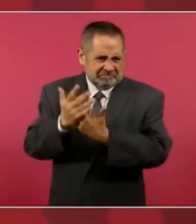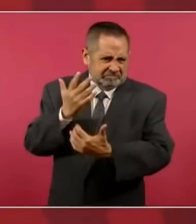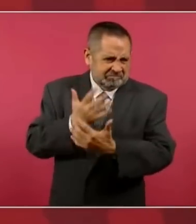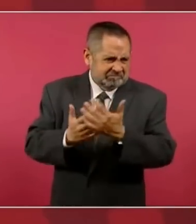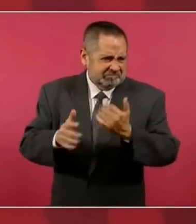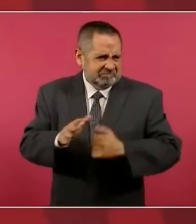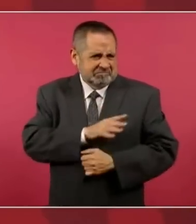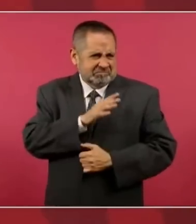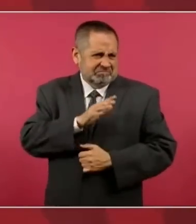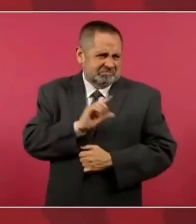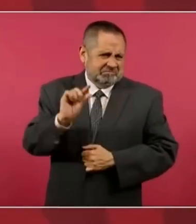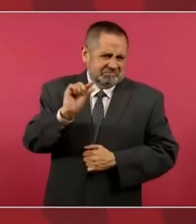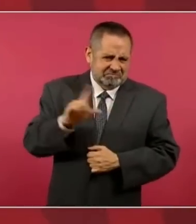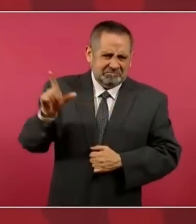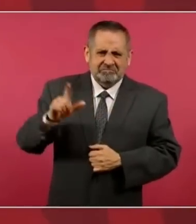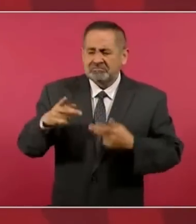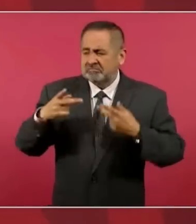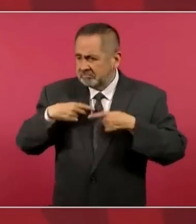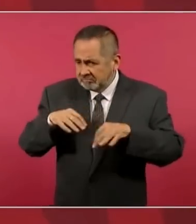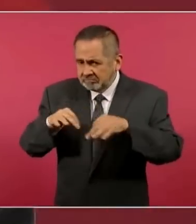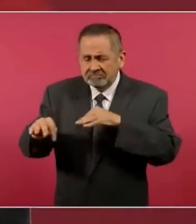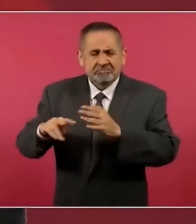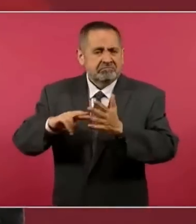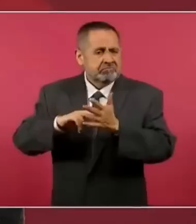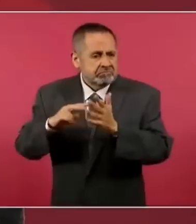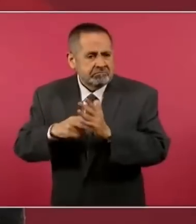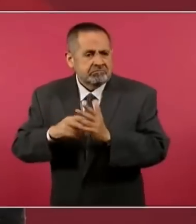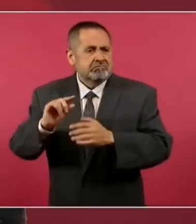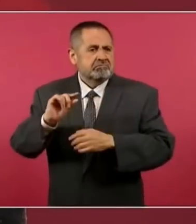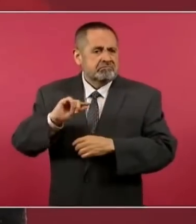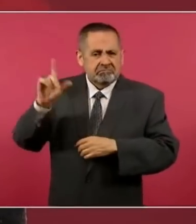los obreros, los técnicos, los profesionales.